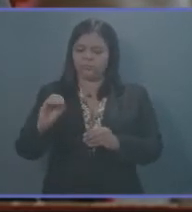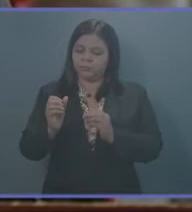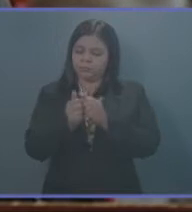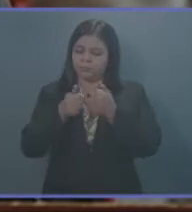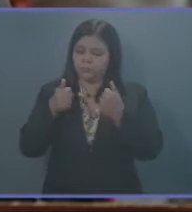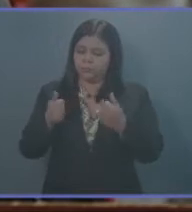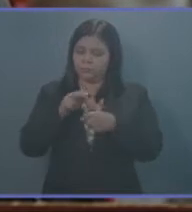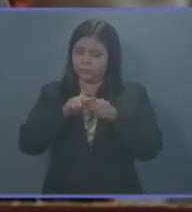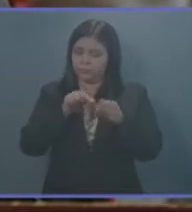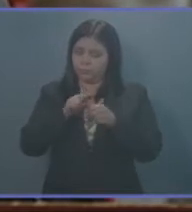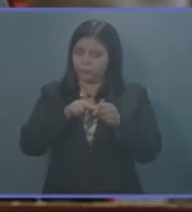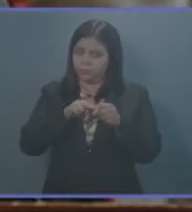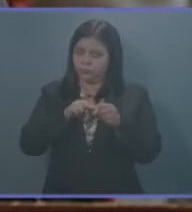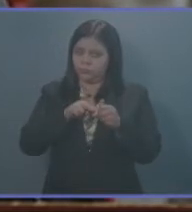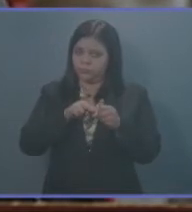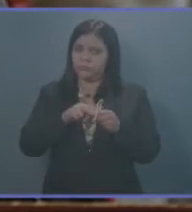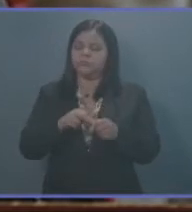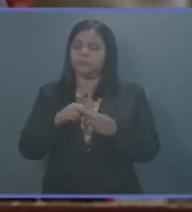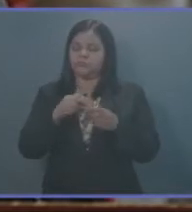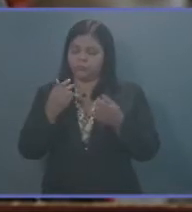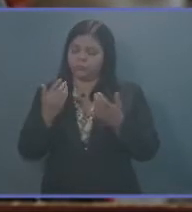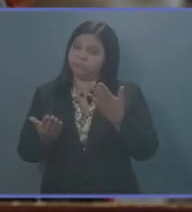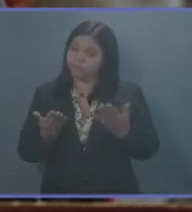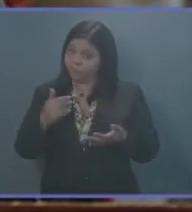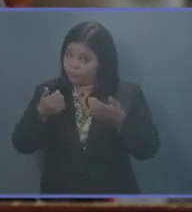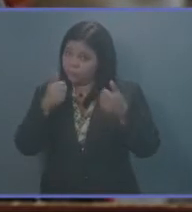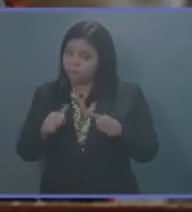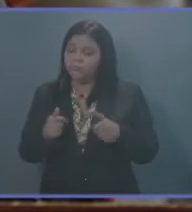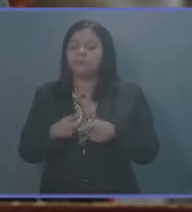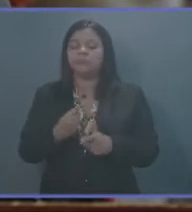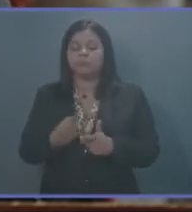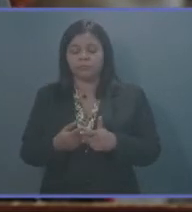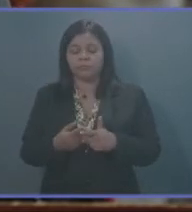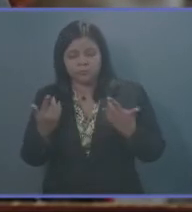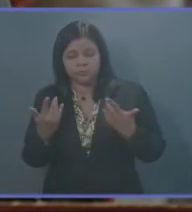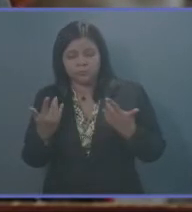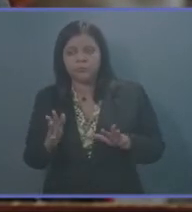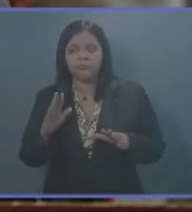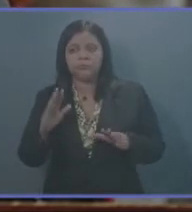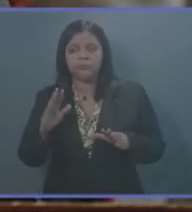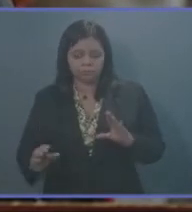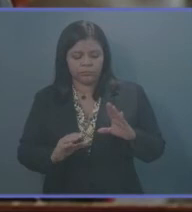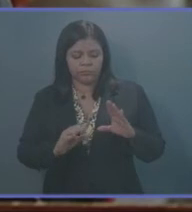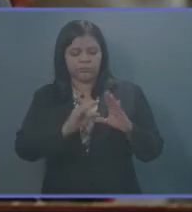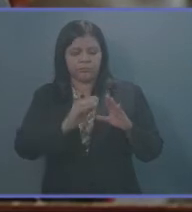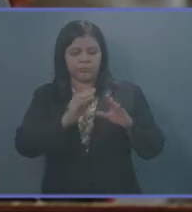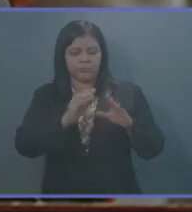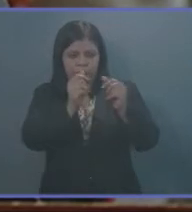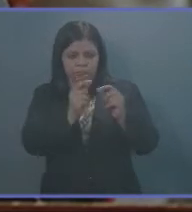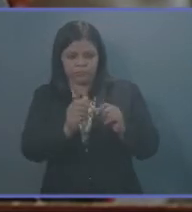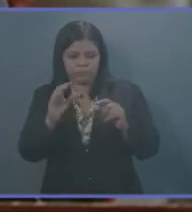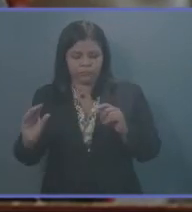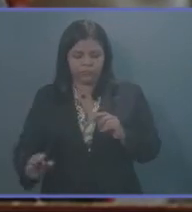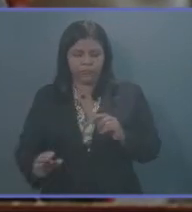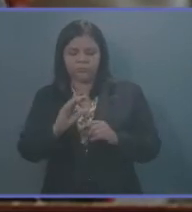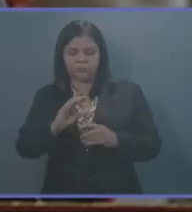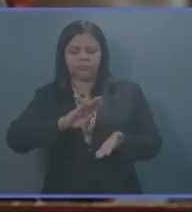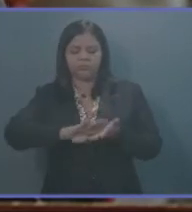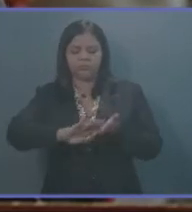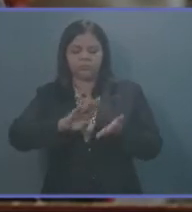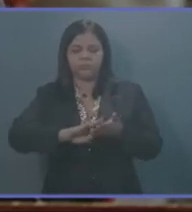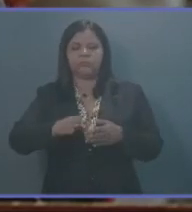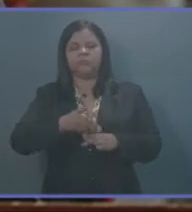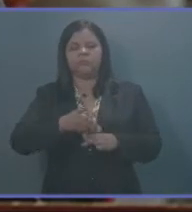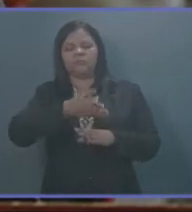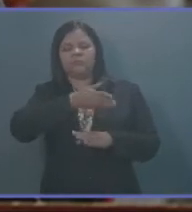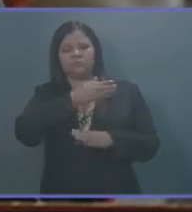millones de este préstamo, al aprobarse, formará parte y sustituye parcialmente el financiamiento al que